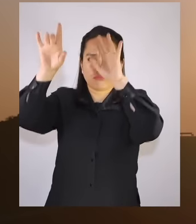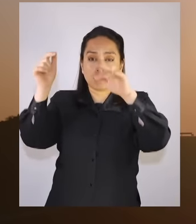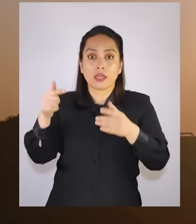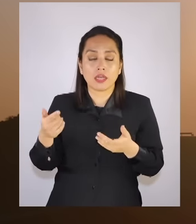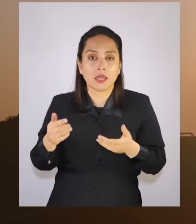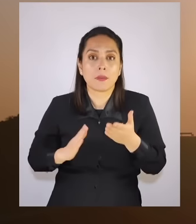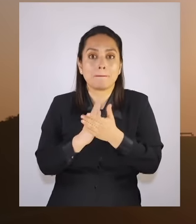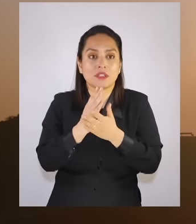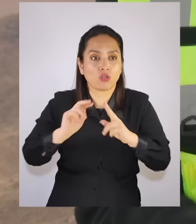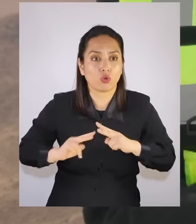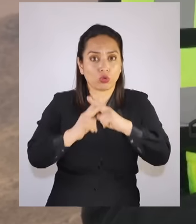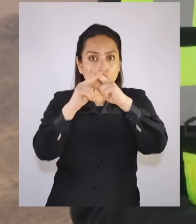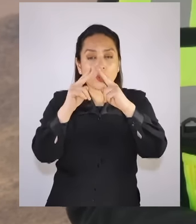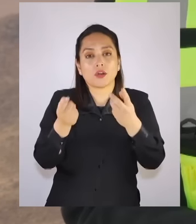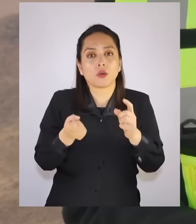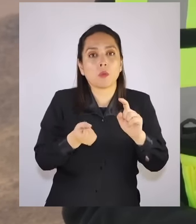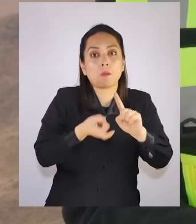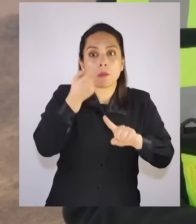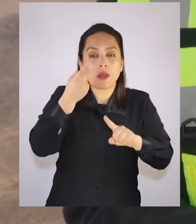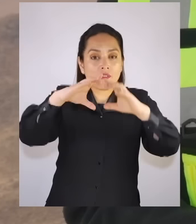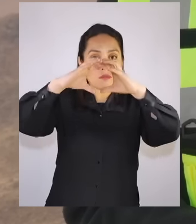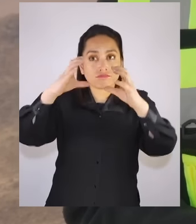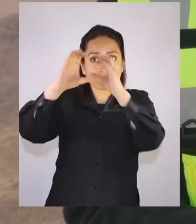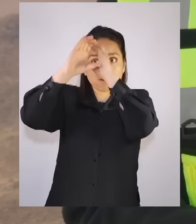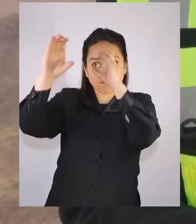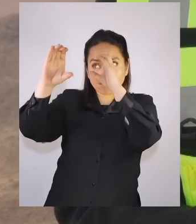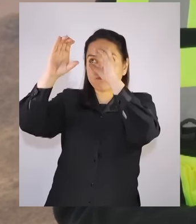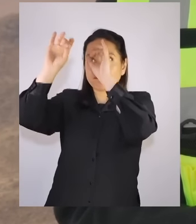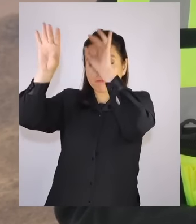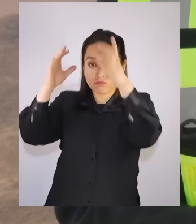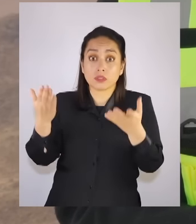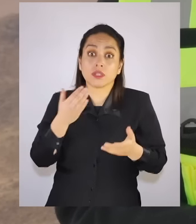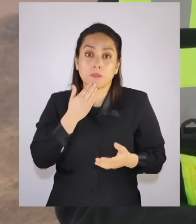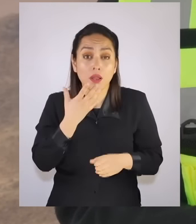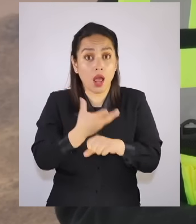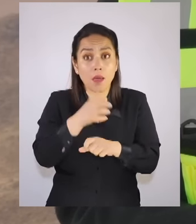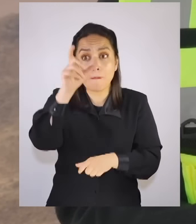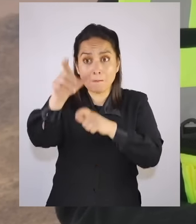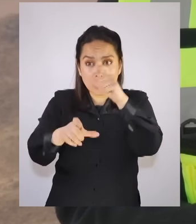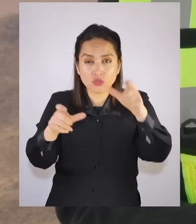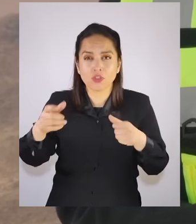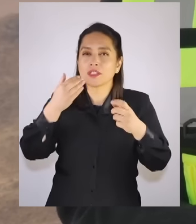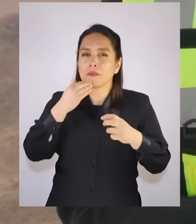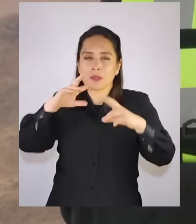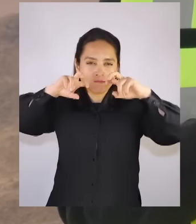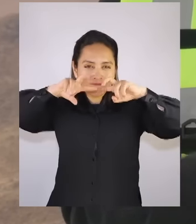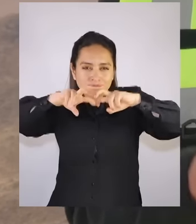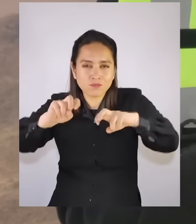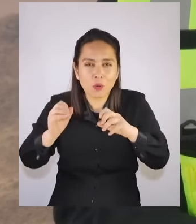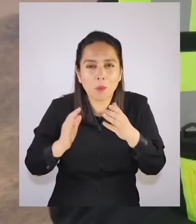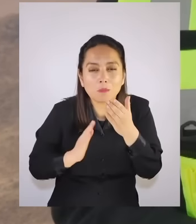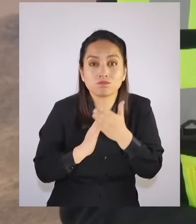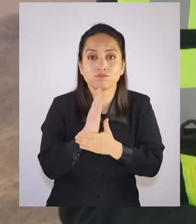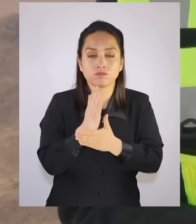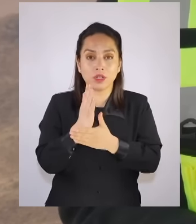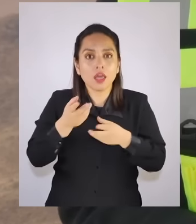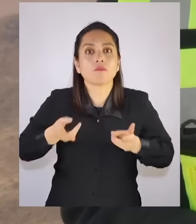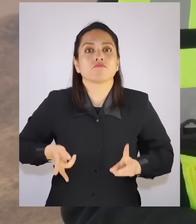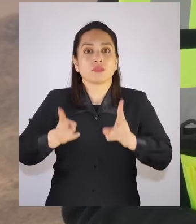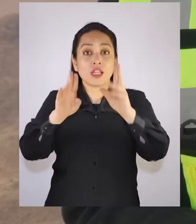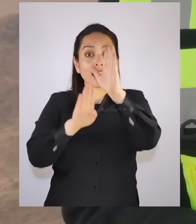estos primeros observatorios, sino también porque existieron personas que fueron exploradores iniciales y permitieron y han